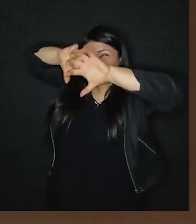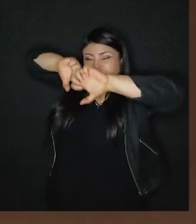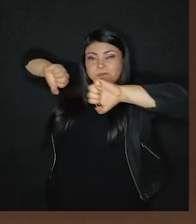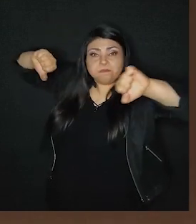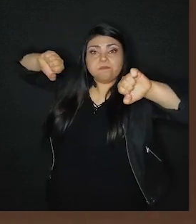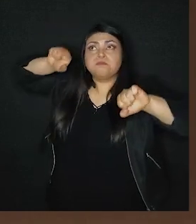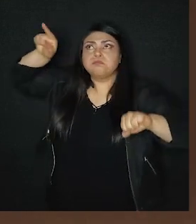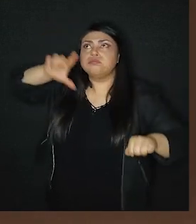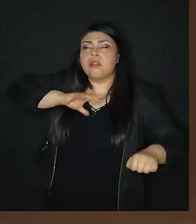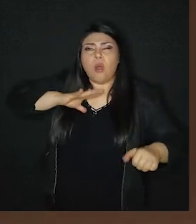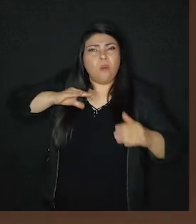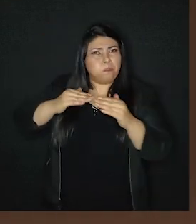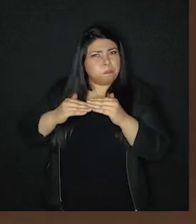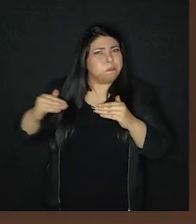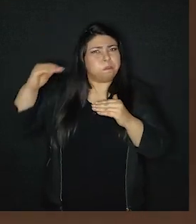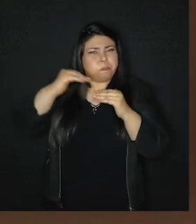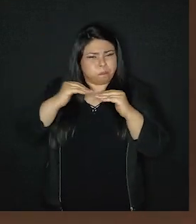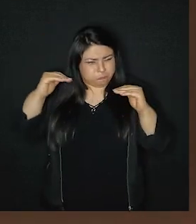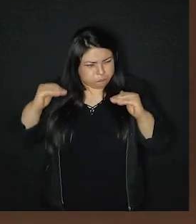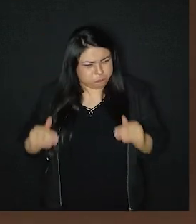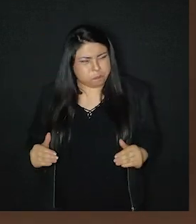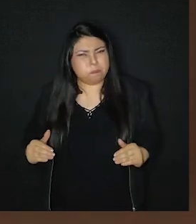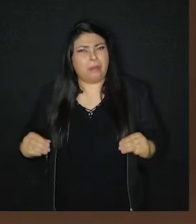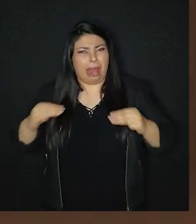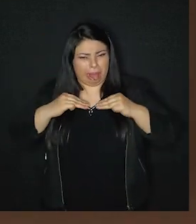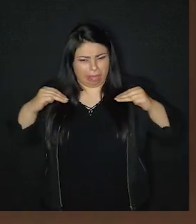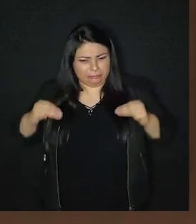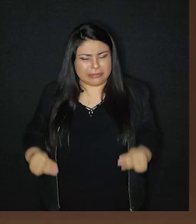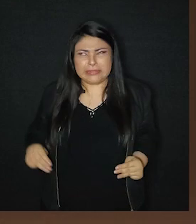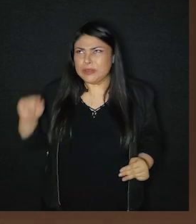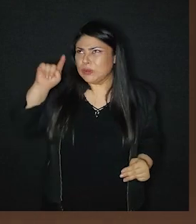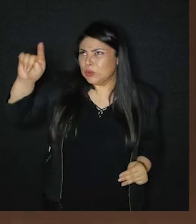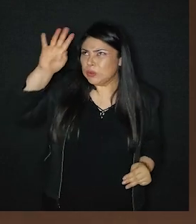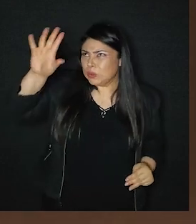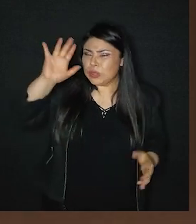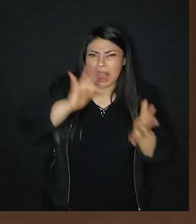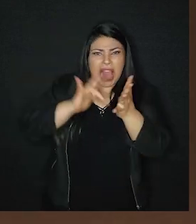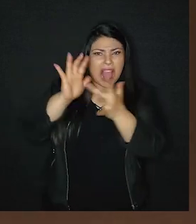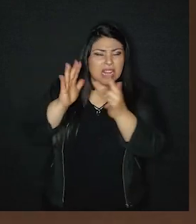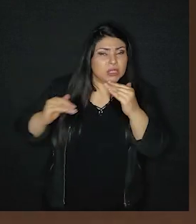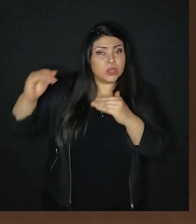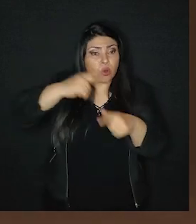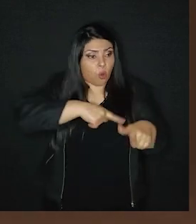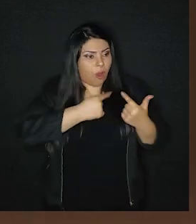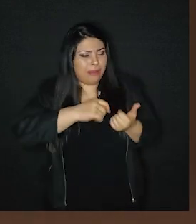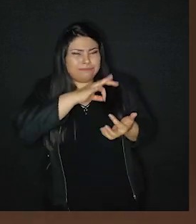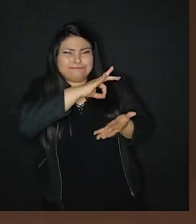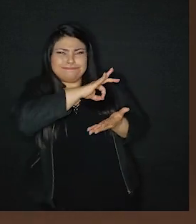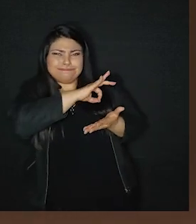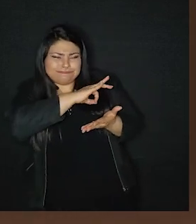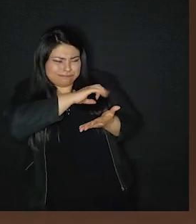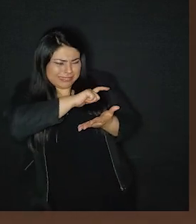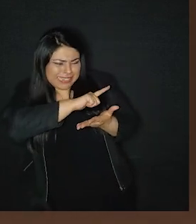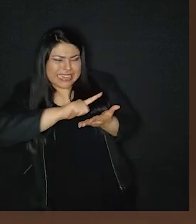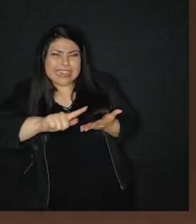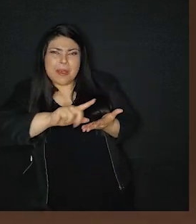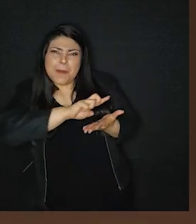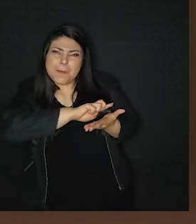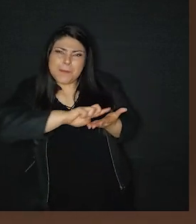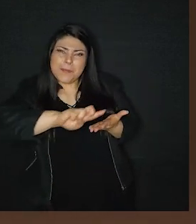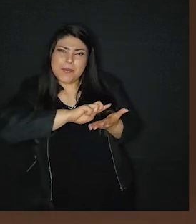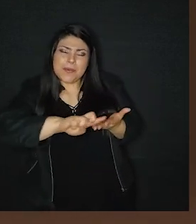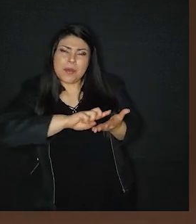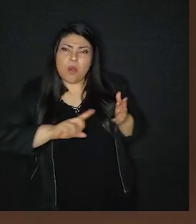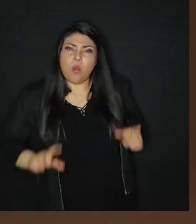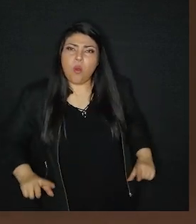Dios acerquémonos con corazón sincero en plena certidumbre de fe teníamos nuestro corazón purificado de mala conciencia y nuestro